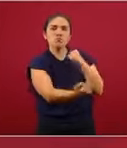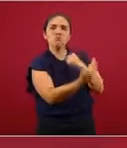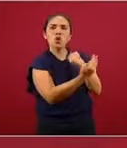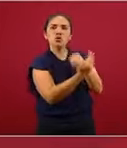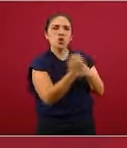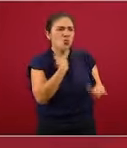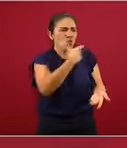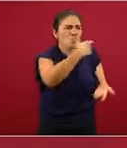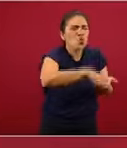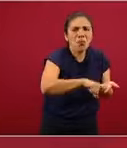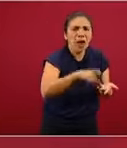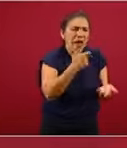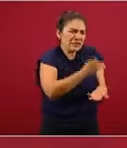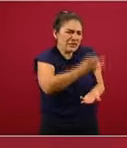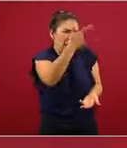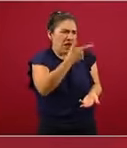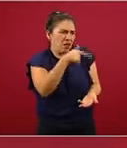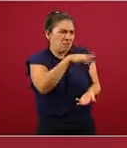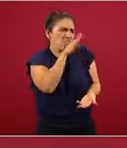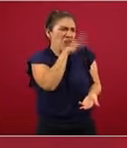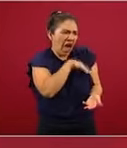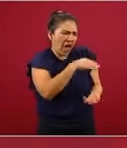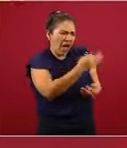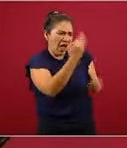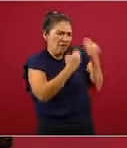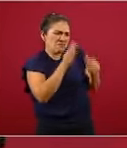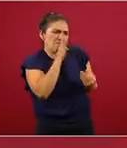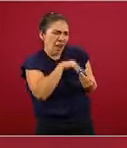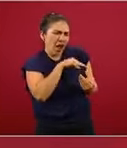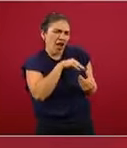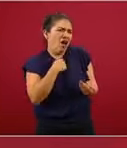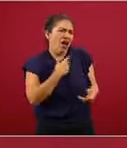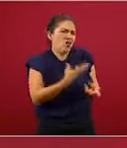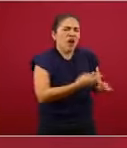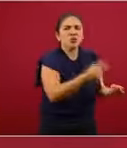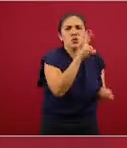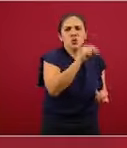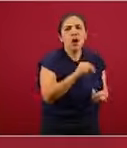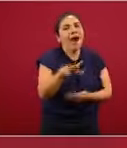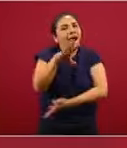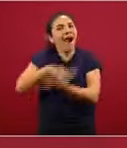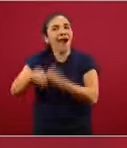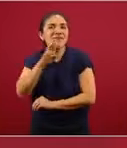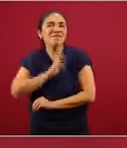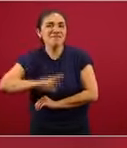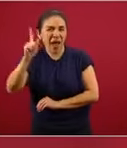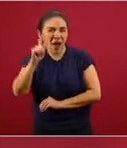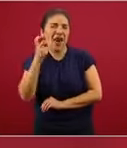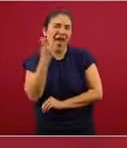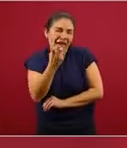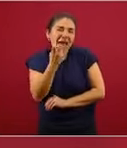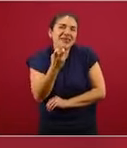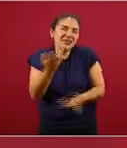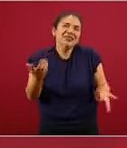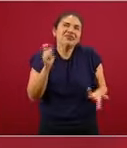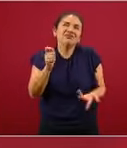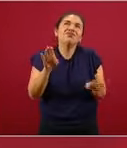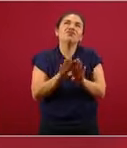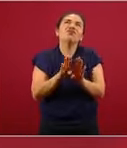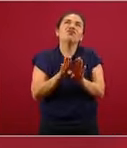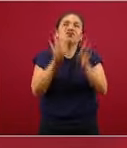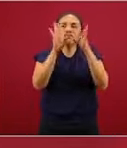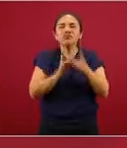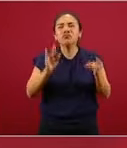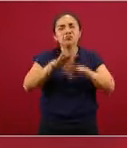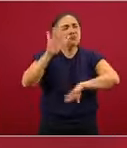el consumo de algo que es desfavorable a la salud resulta en muchos beneficios, ¿no? Esta es una conversación que seguramente